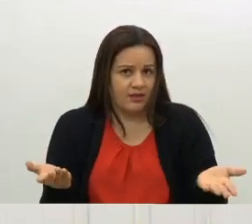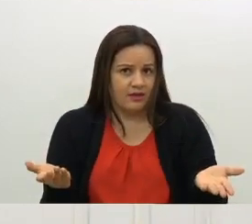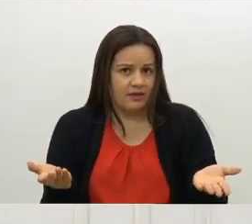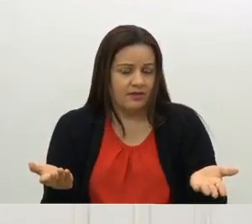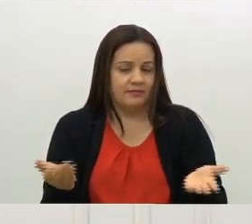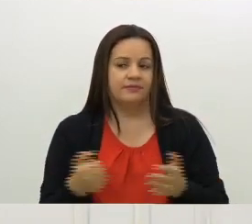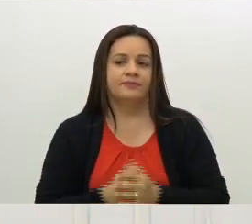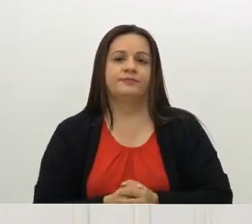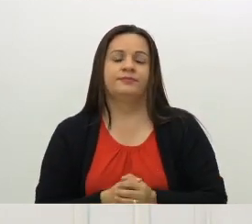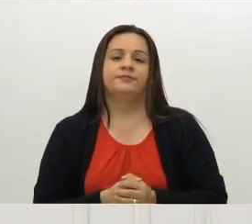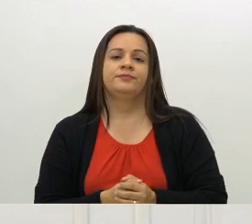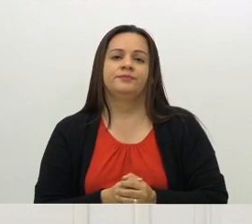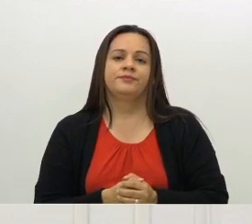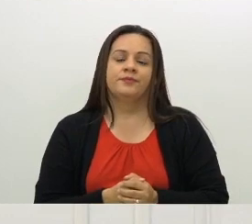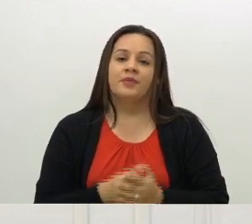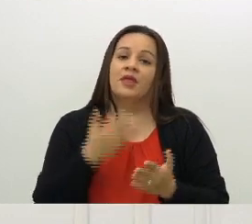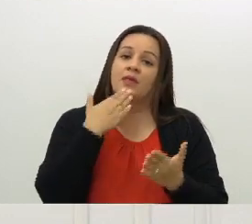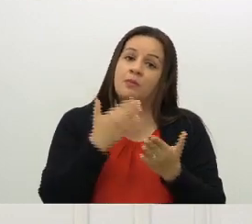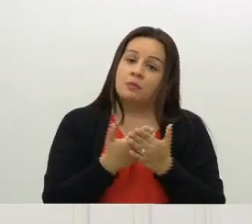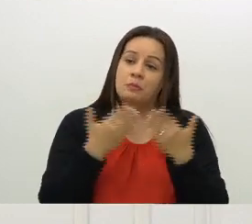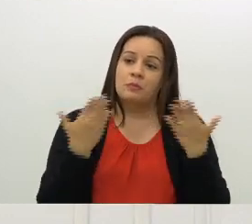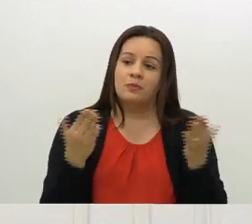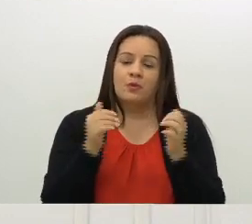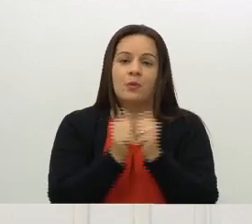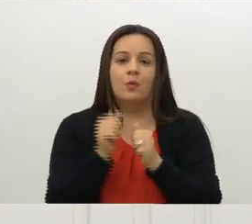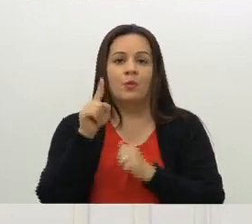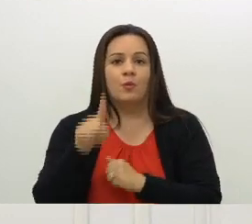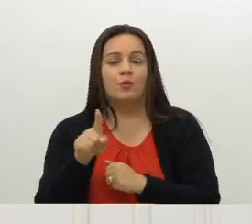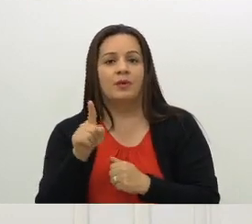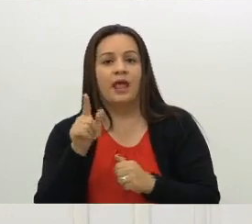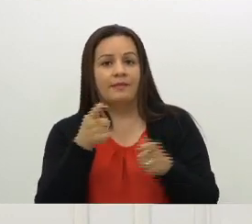Y obviamente con una administración